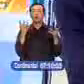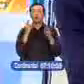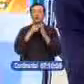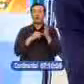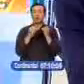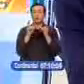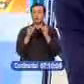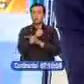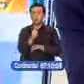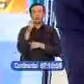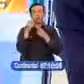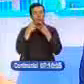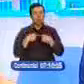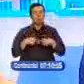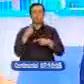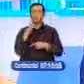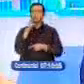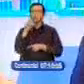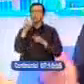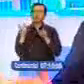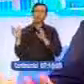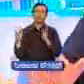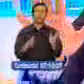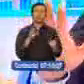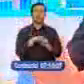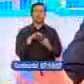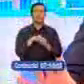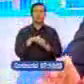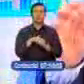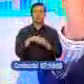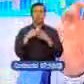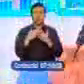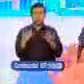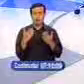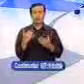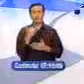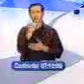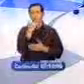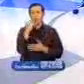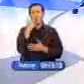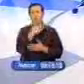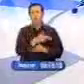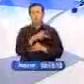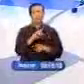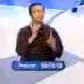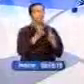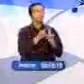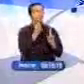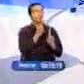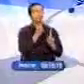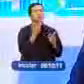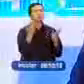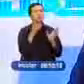registrados. Pero aquí se ha querido decir que hay ciudadanos fallecidos que han votado. Eso, Carlos, es absolutamente falso. ¿Sabe cuál es el único argumento? Es